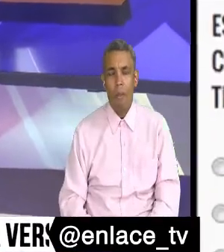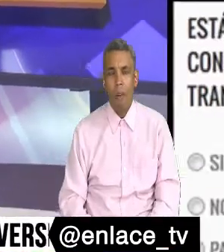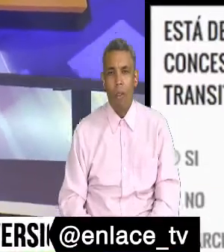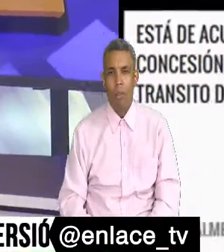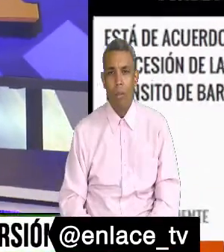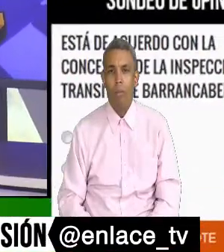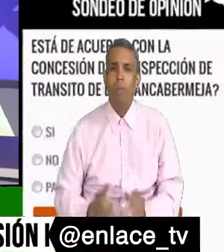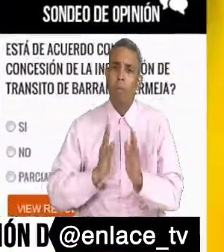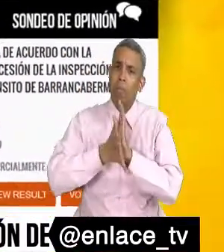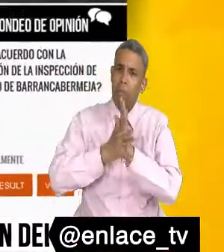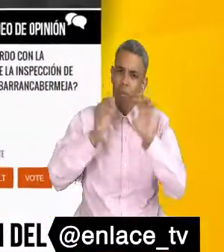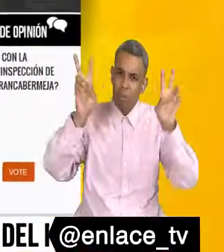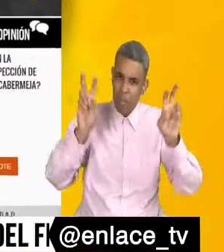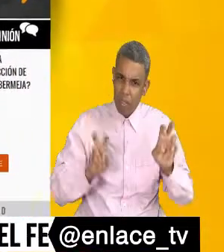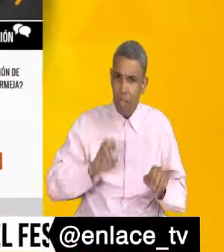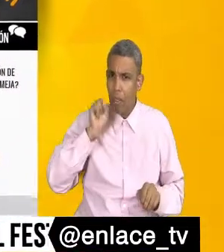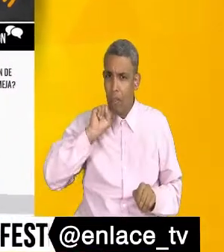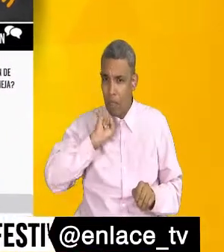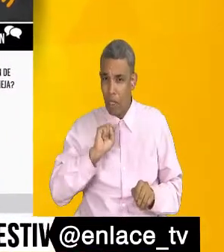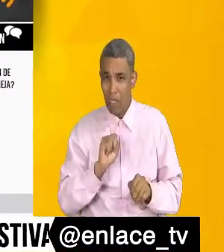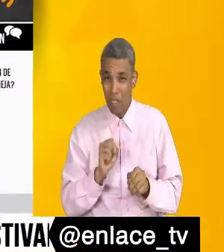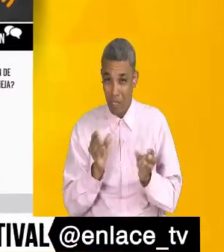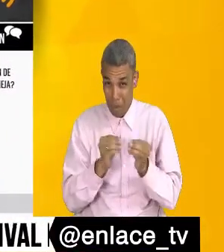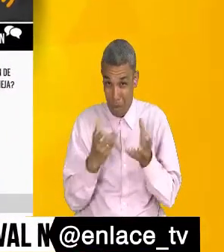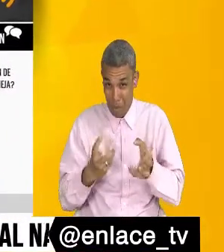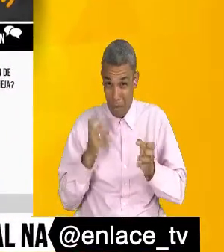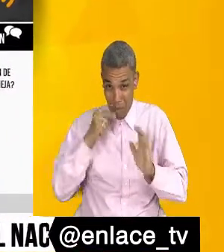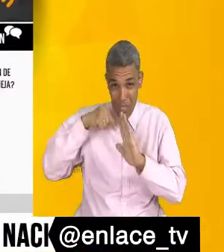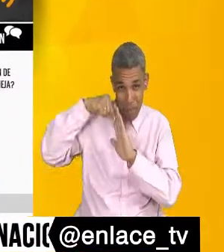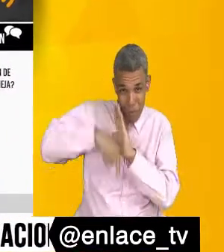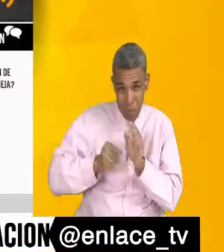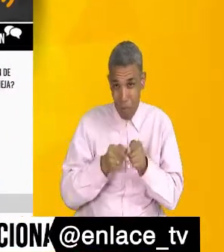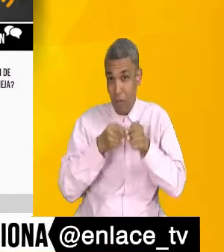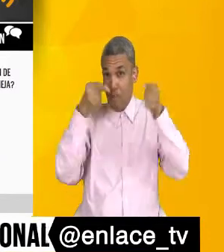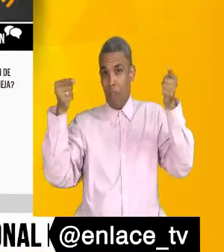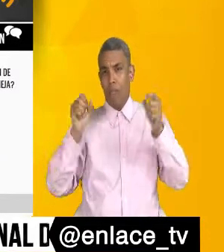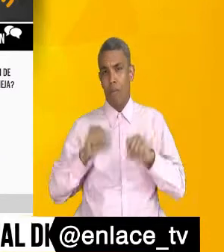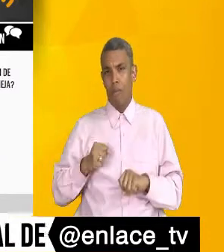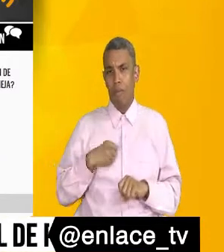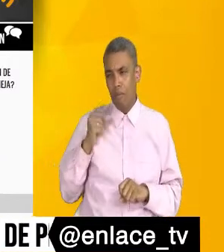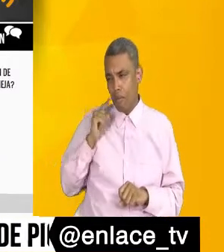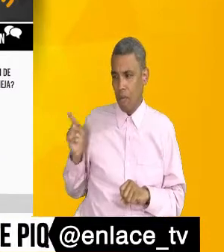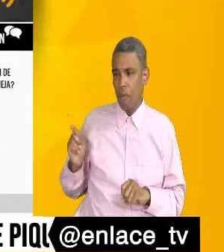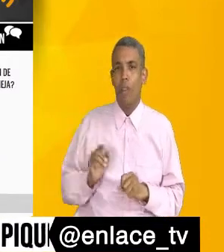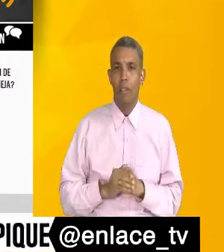de la ciudad y de las regiones. Estas y otras informaciones de Enlace Noticias las pueden hallar en nuestra página web